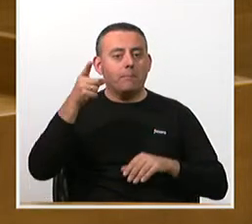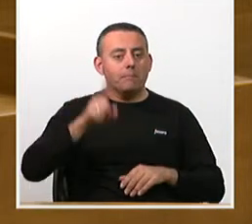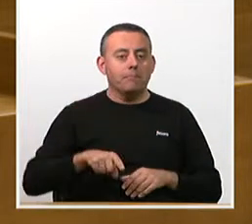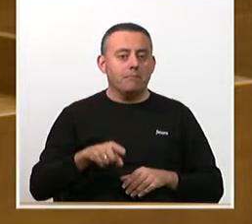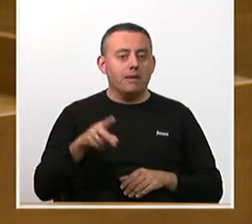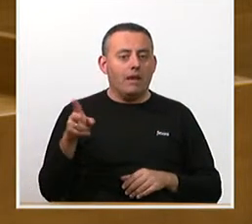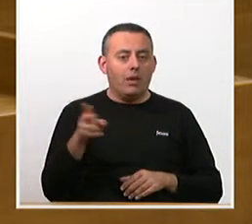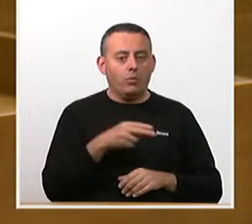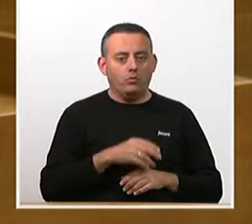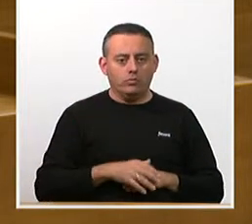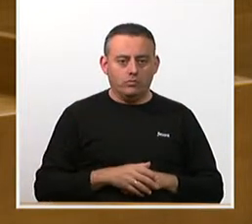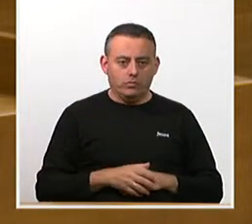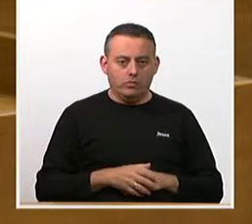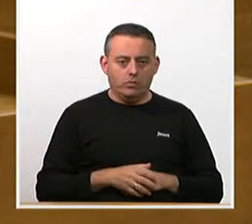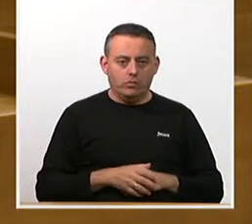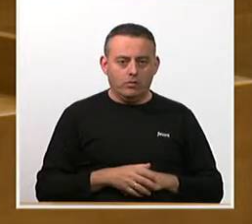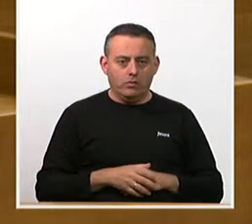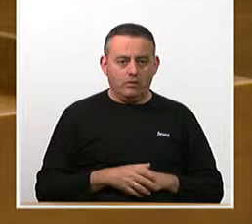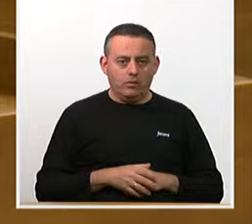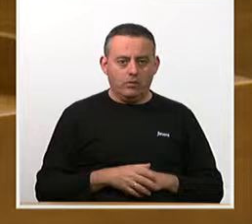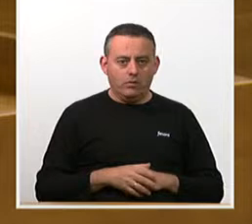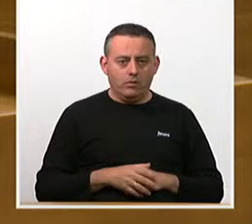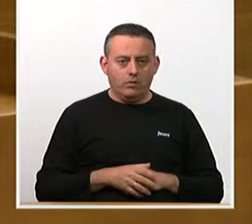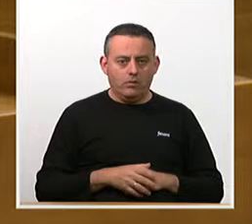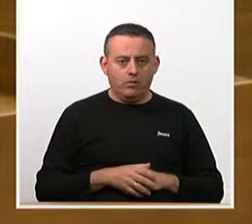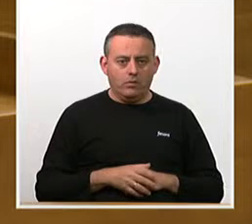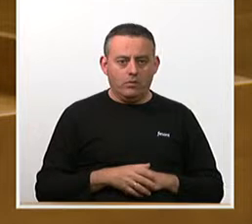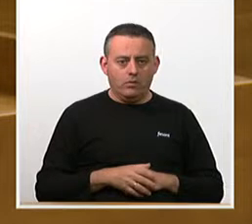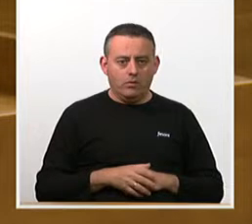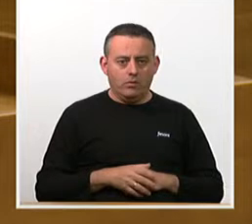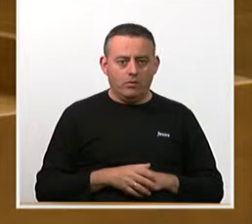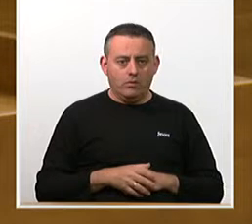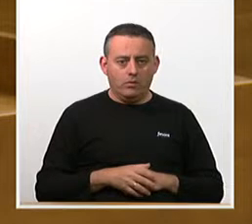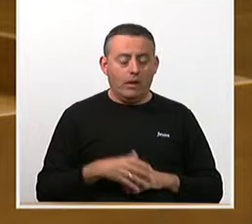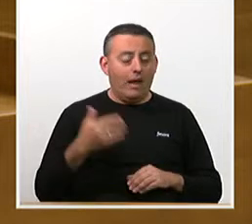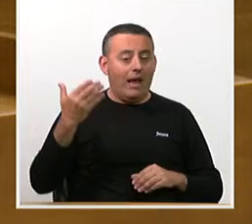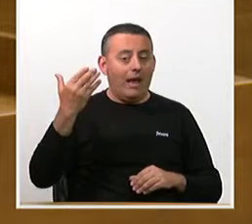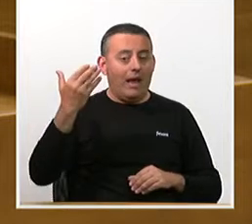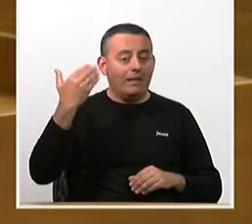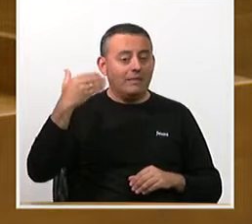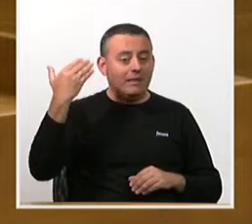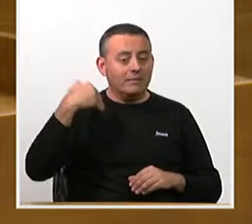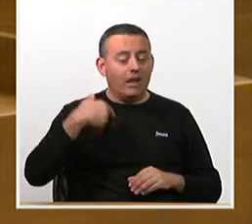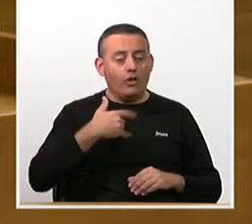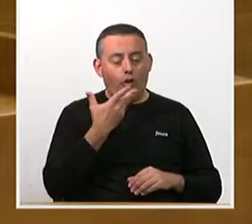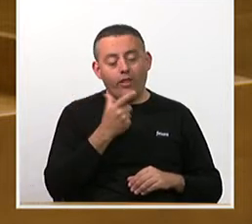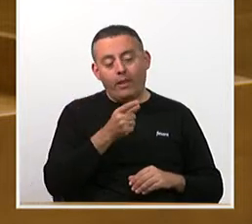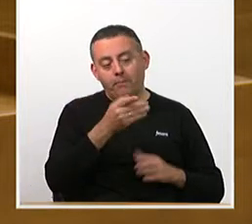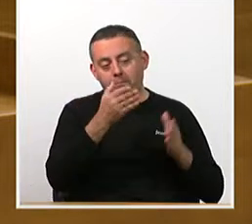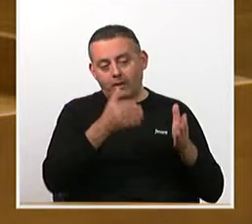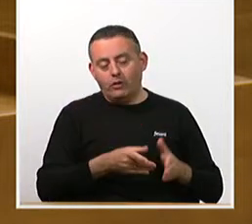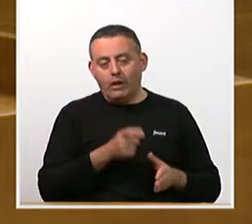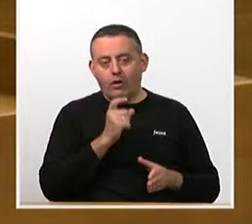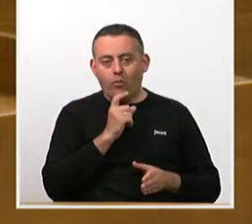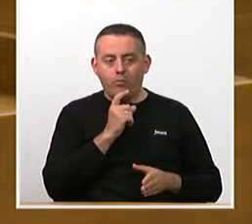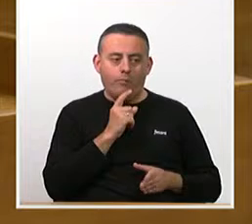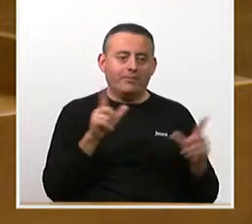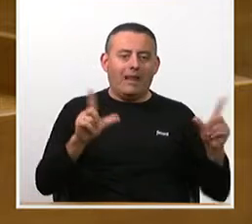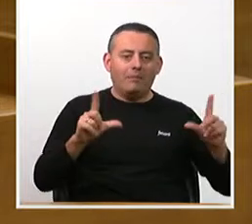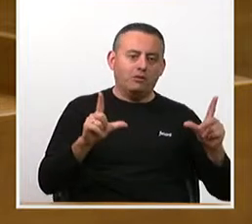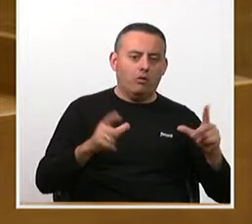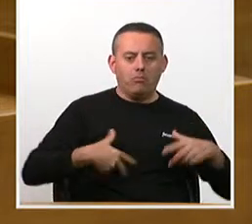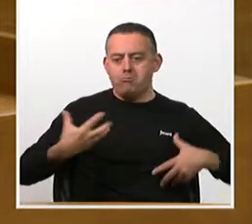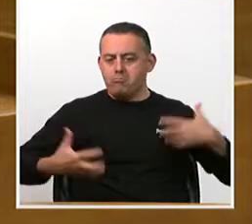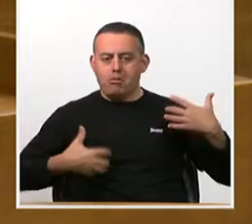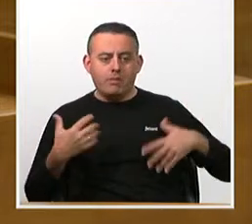no la con Como extra indignada en platos de televisión pero es secretaria autonómica de cultura la